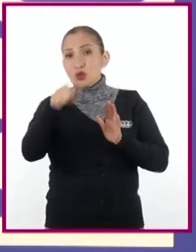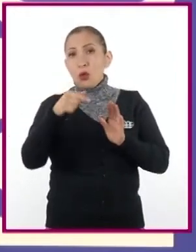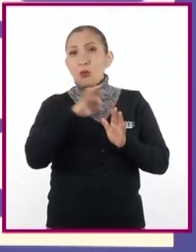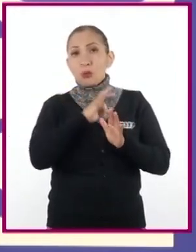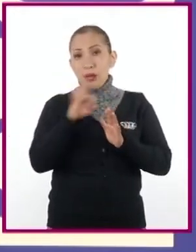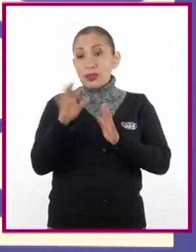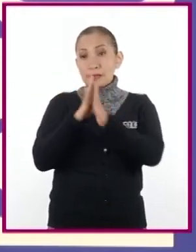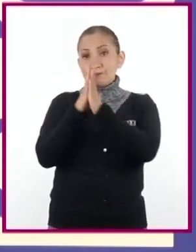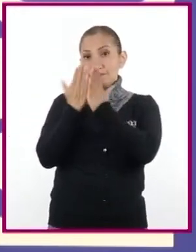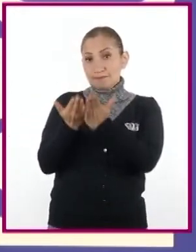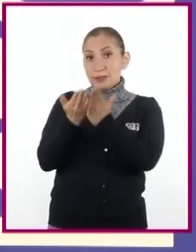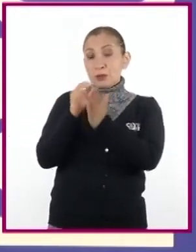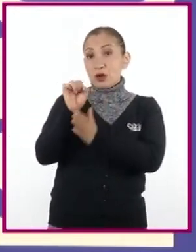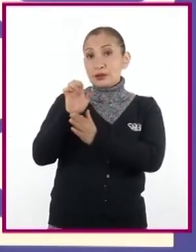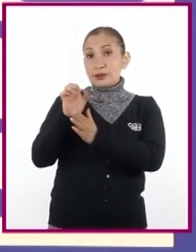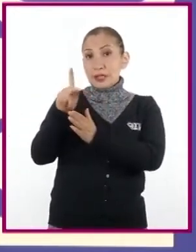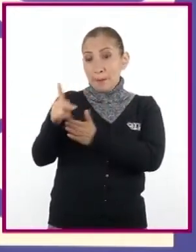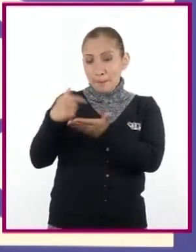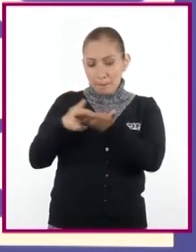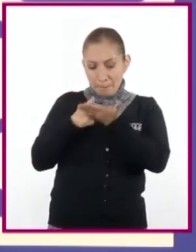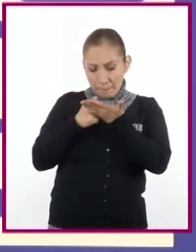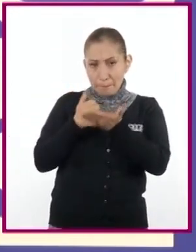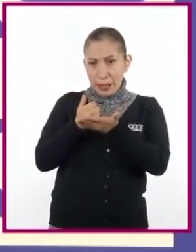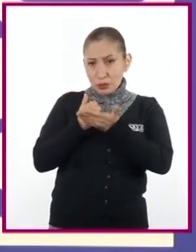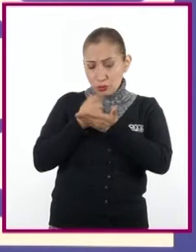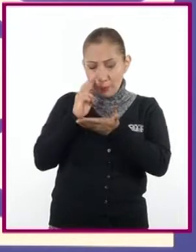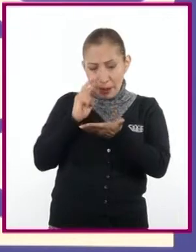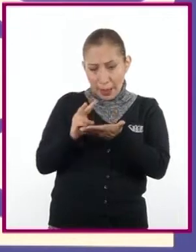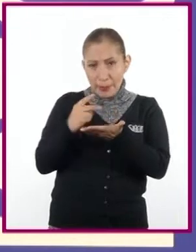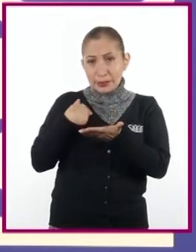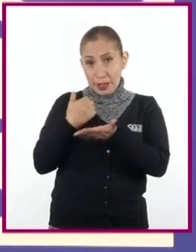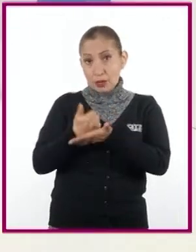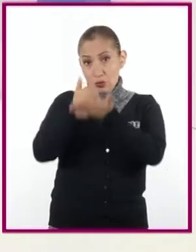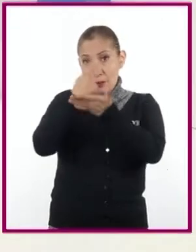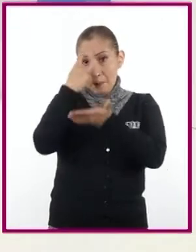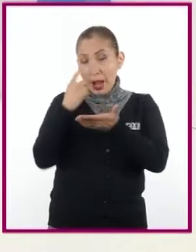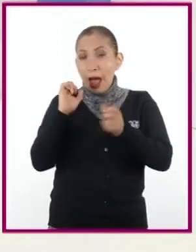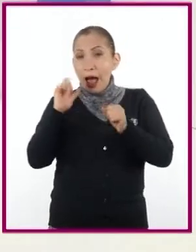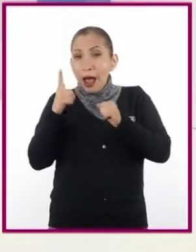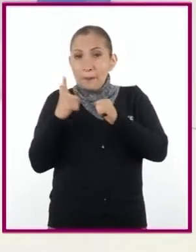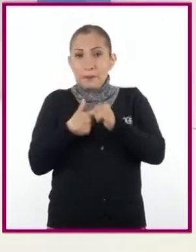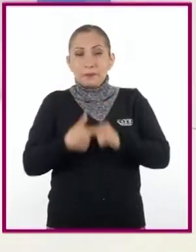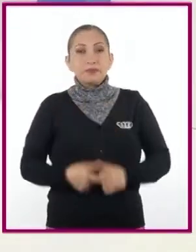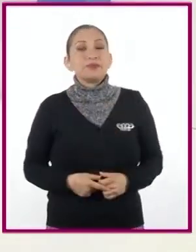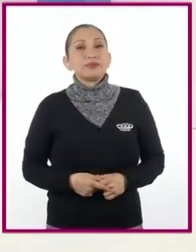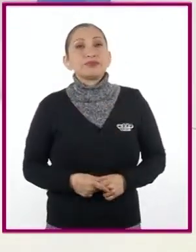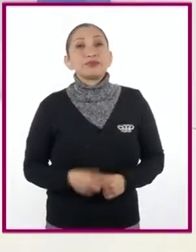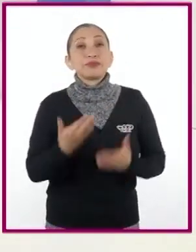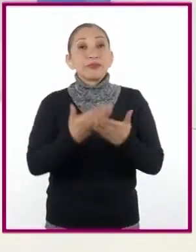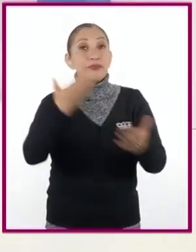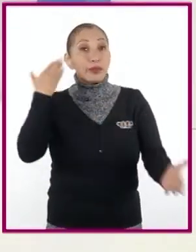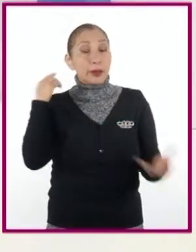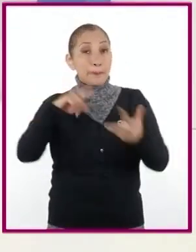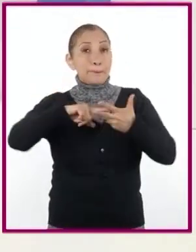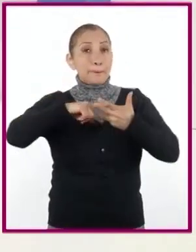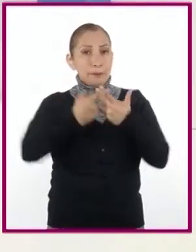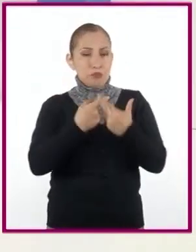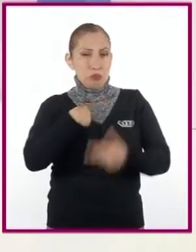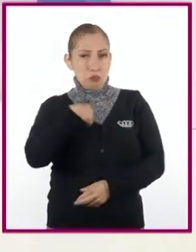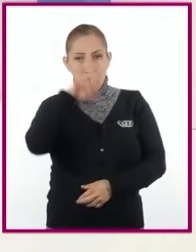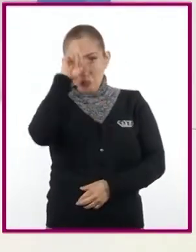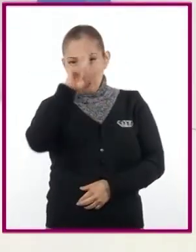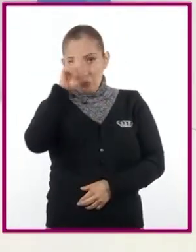apoyarse con el libro de texto, pues es su principal fuente de consulta. Y antes de comenzar, les propongo